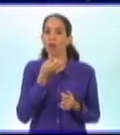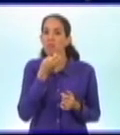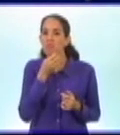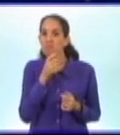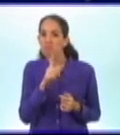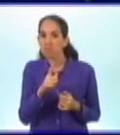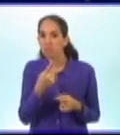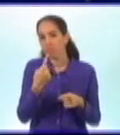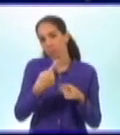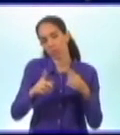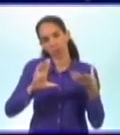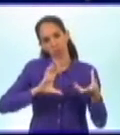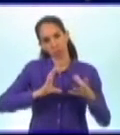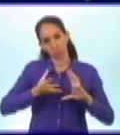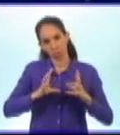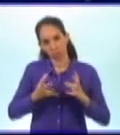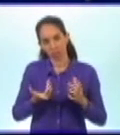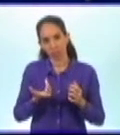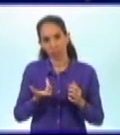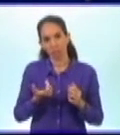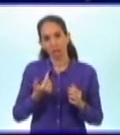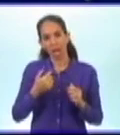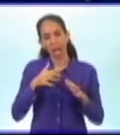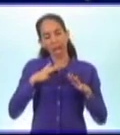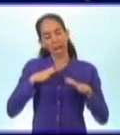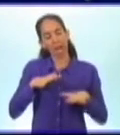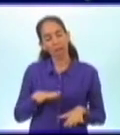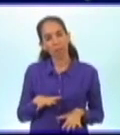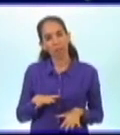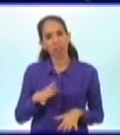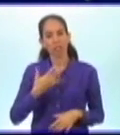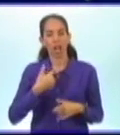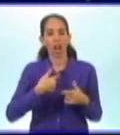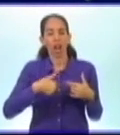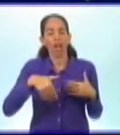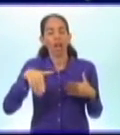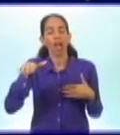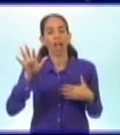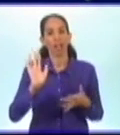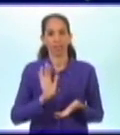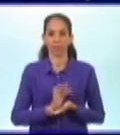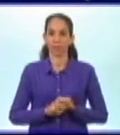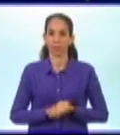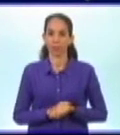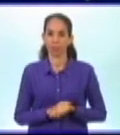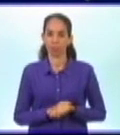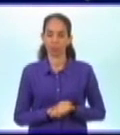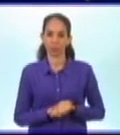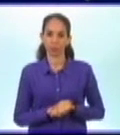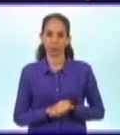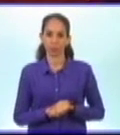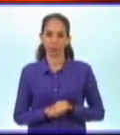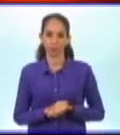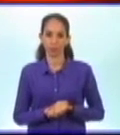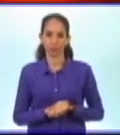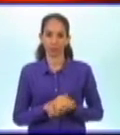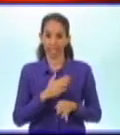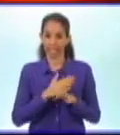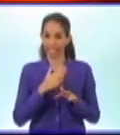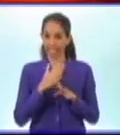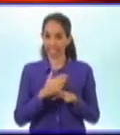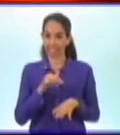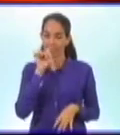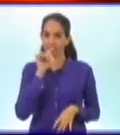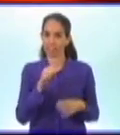Puede tener otro matiz. La pausa puede ser más larga que la que se hace en la que está dentro del texto. Hasta aquí